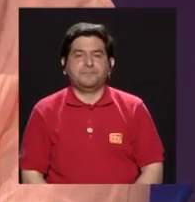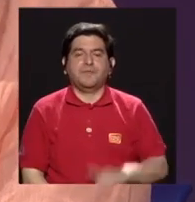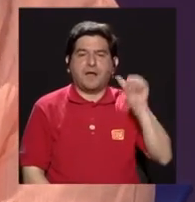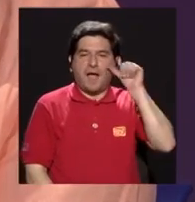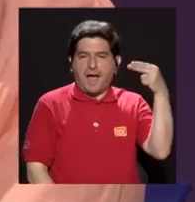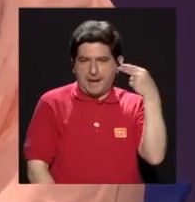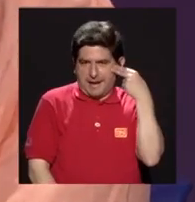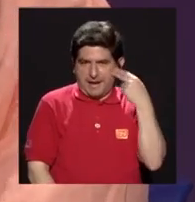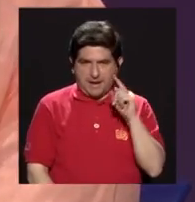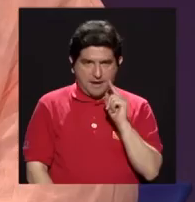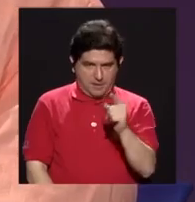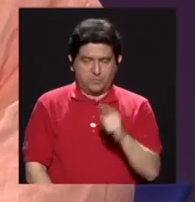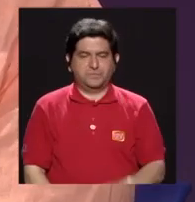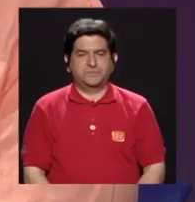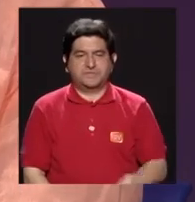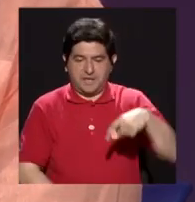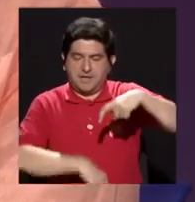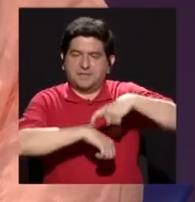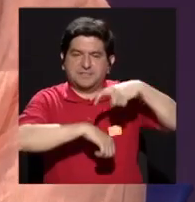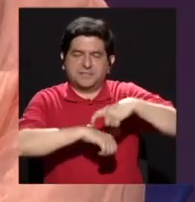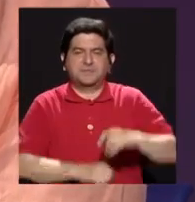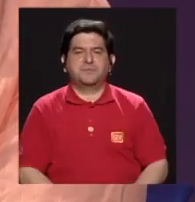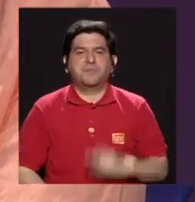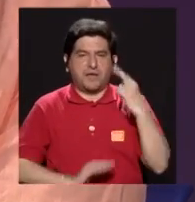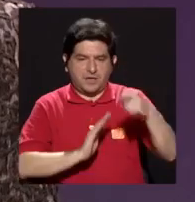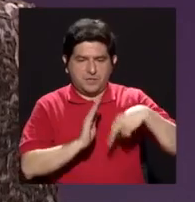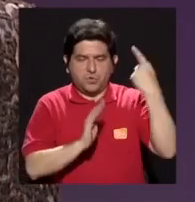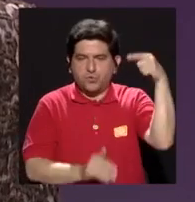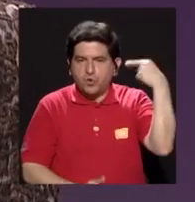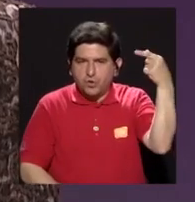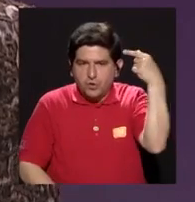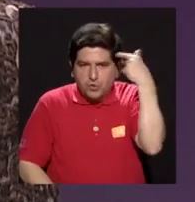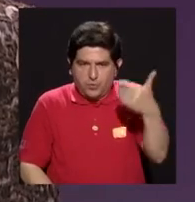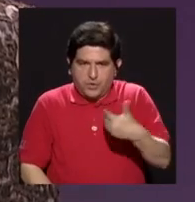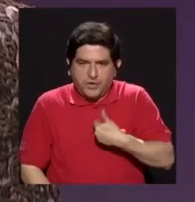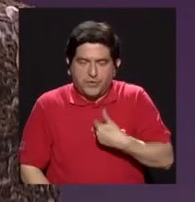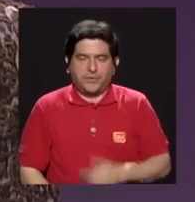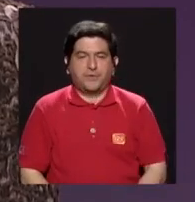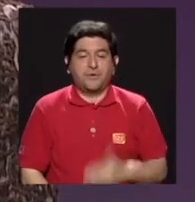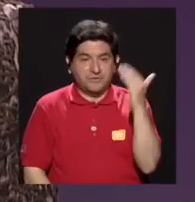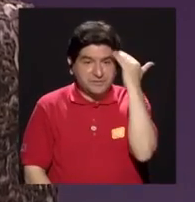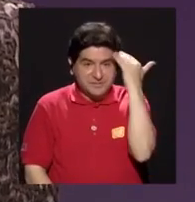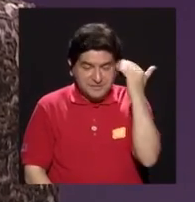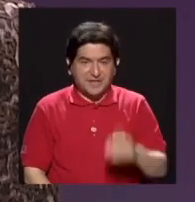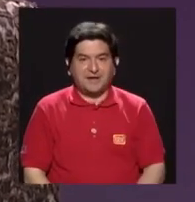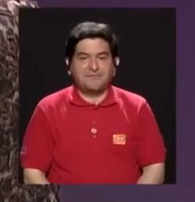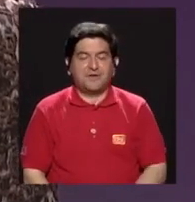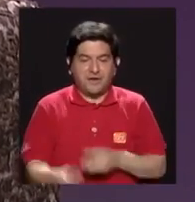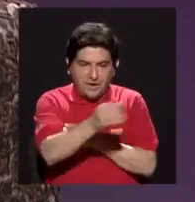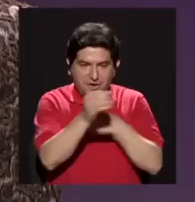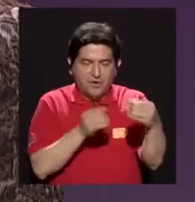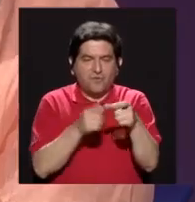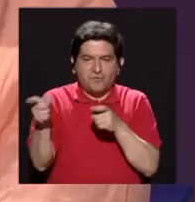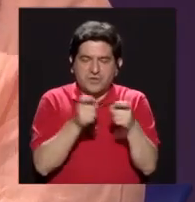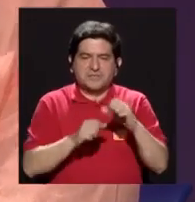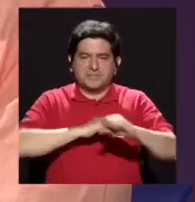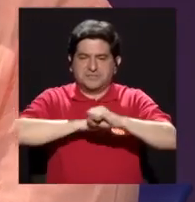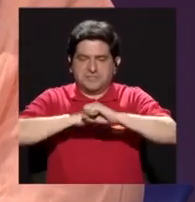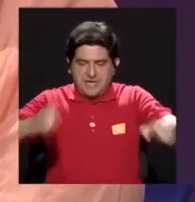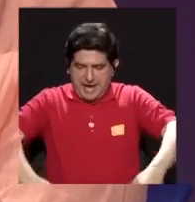digamos que estás en este momento en una posición digamos en el gobierno sabemos que existe una oficina de control de propaganda